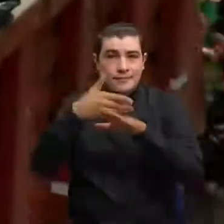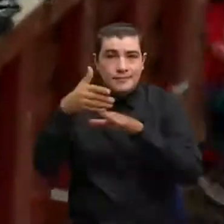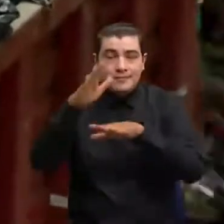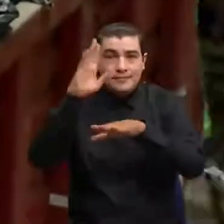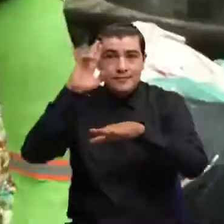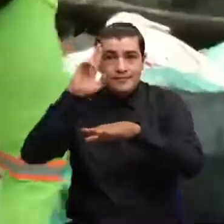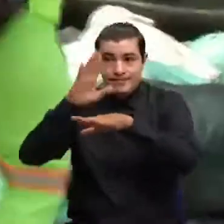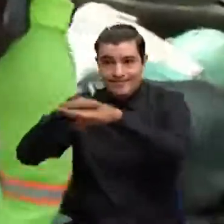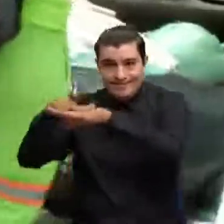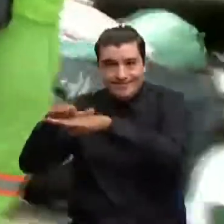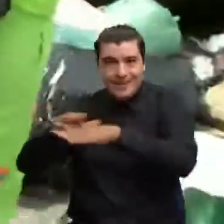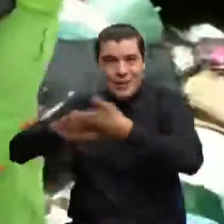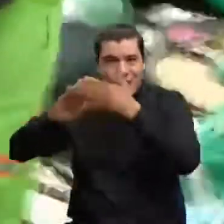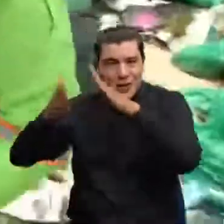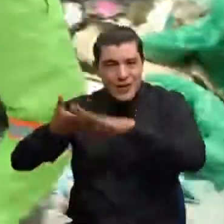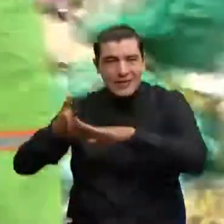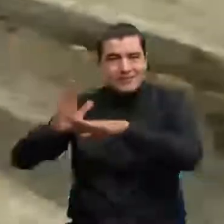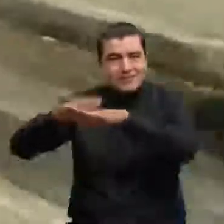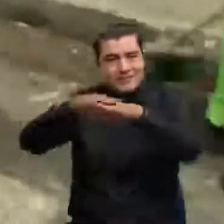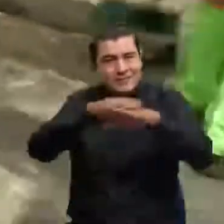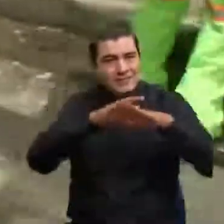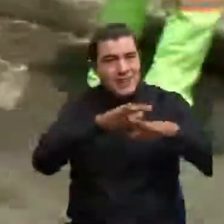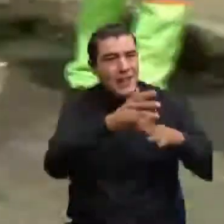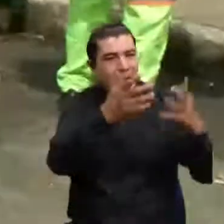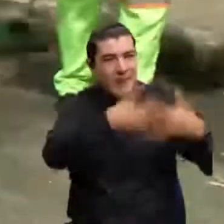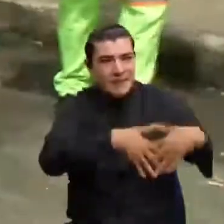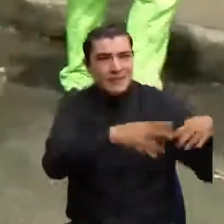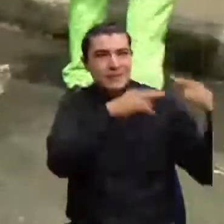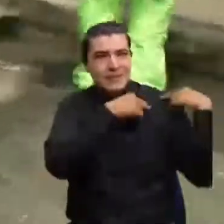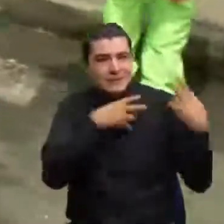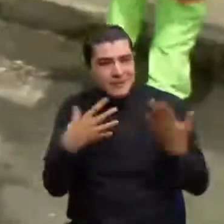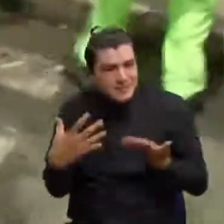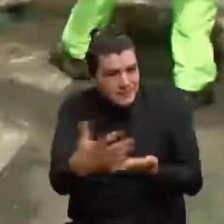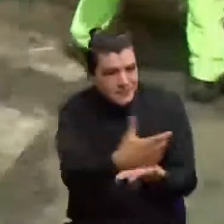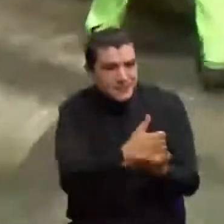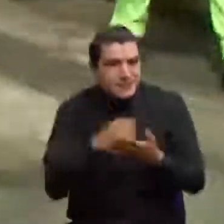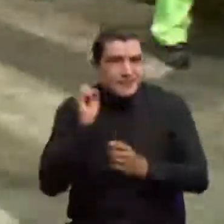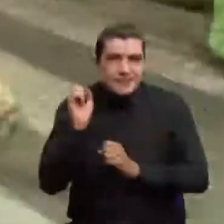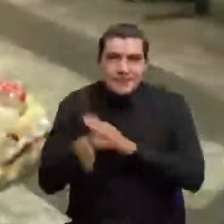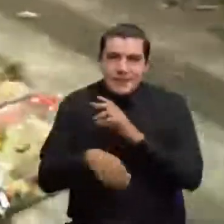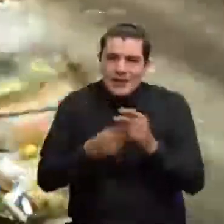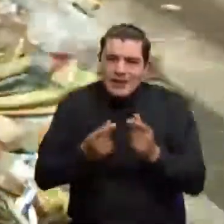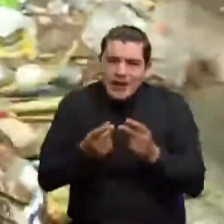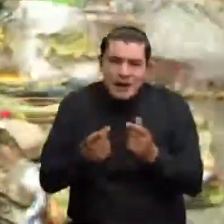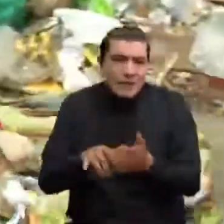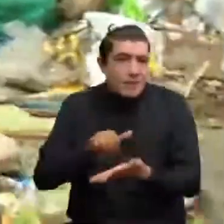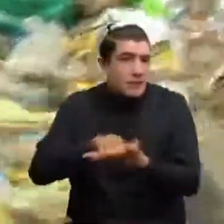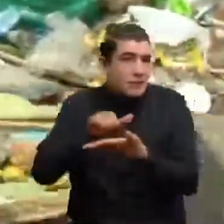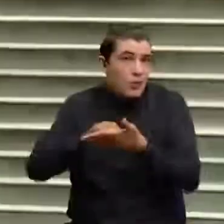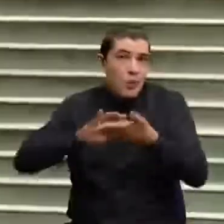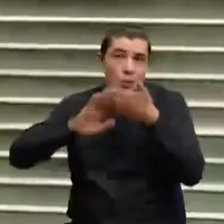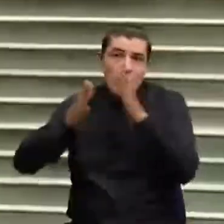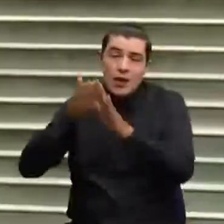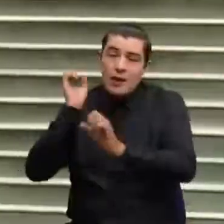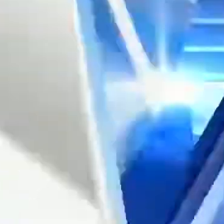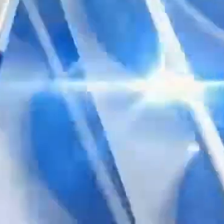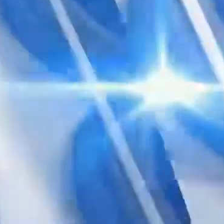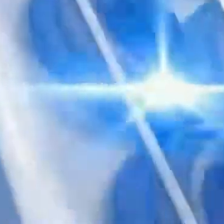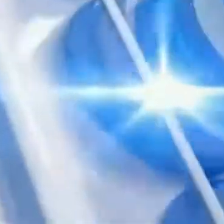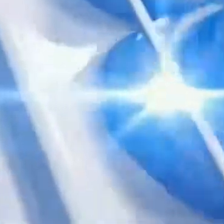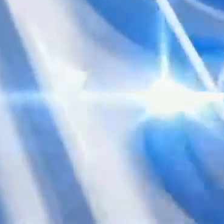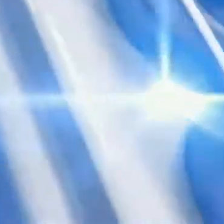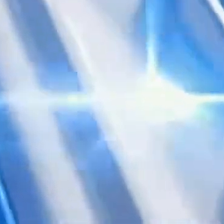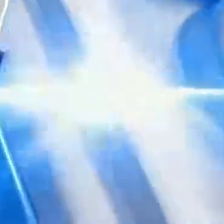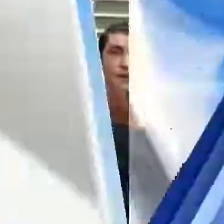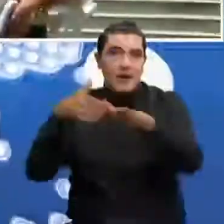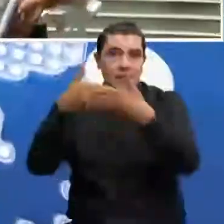floridablanca que recogen la basura lo más pronto posible porque si no seguirán construyendo vías esta es toda la información para oriente noticias